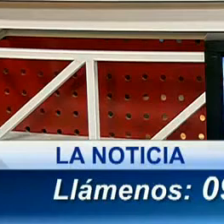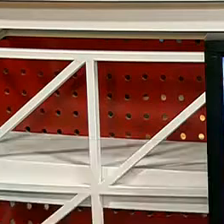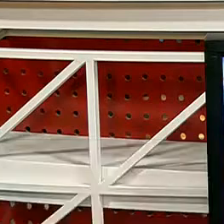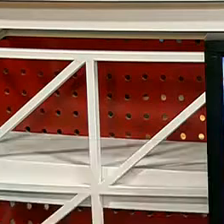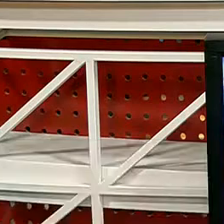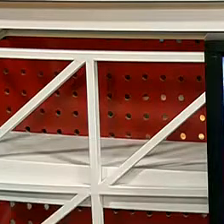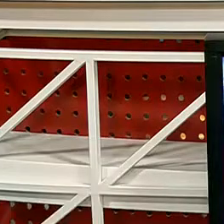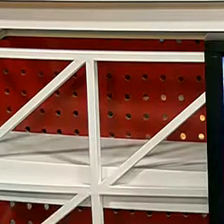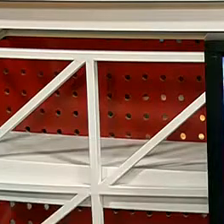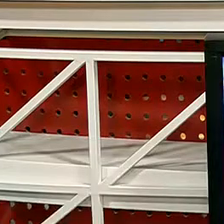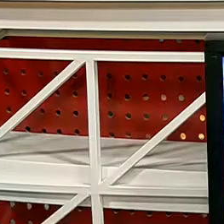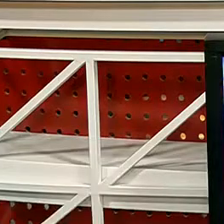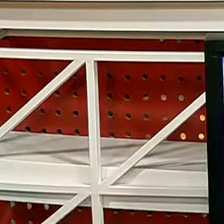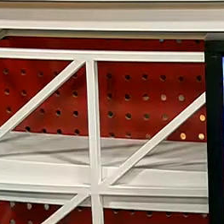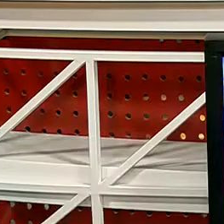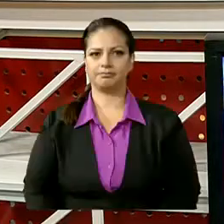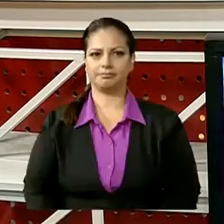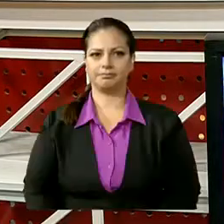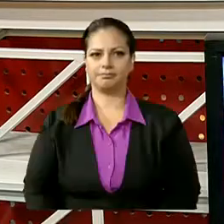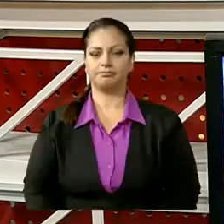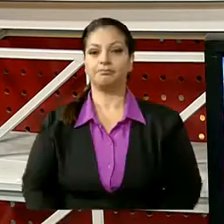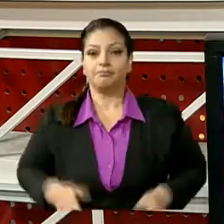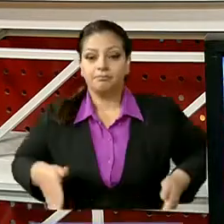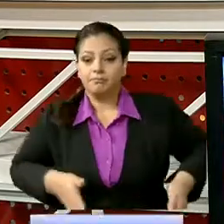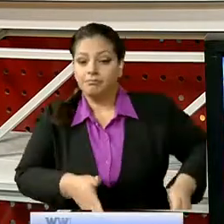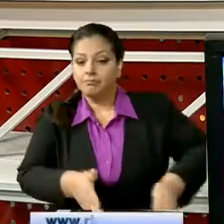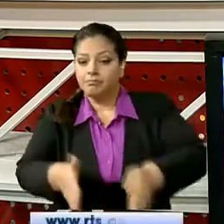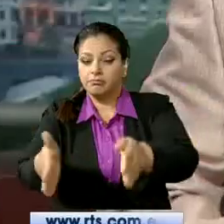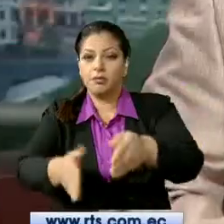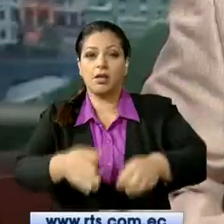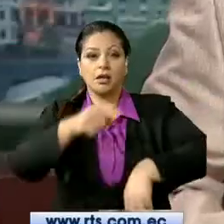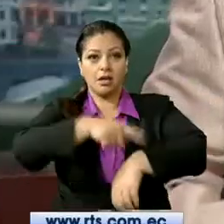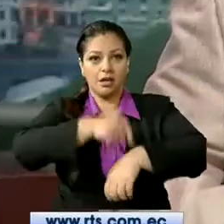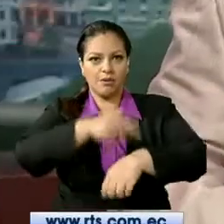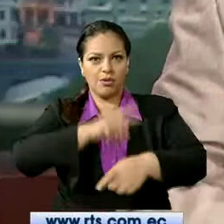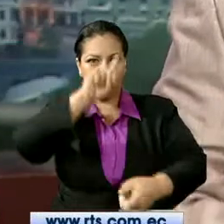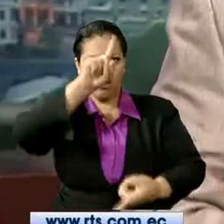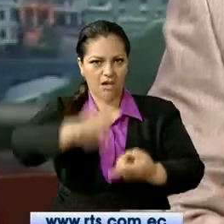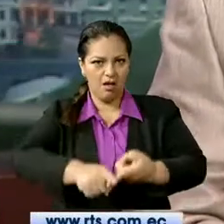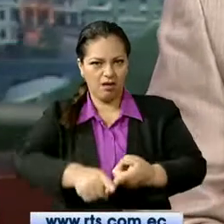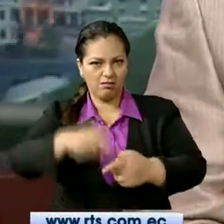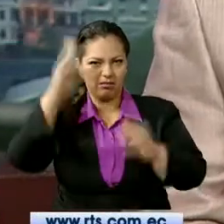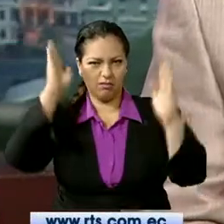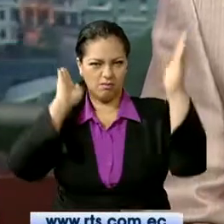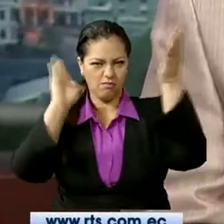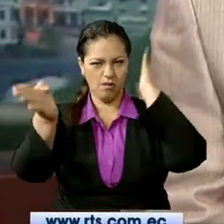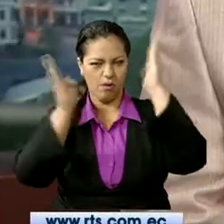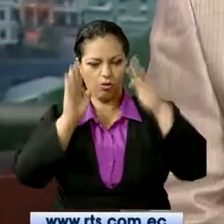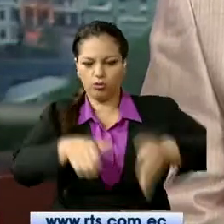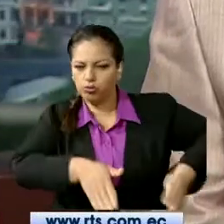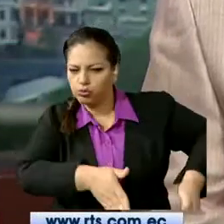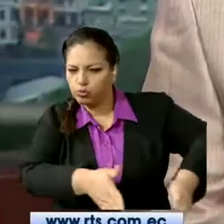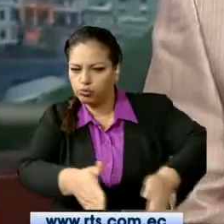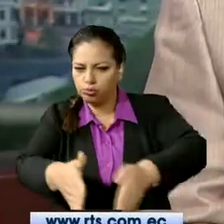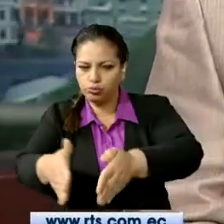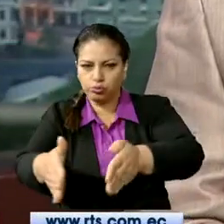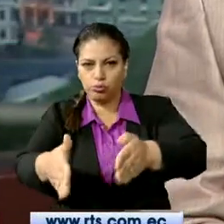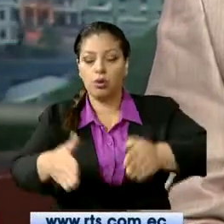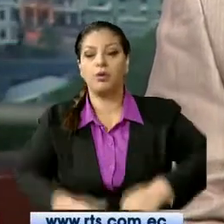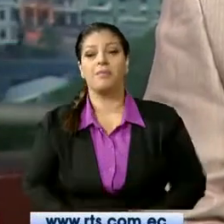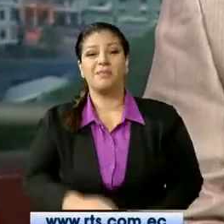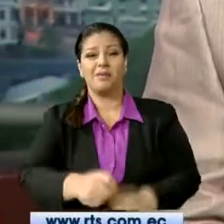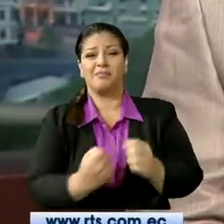En un tramo de la vía Quevedo-Babahoyo, los cadáveres de dos guardias de seguridad de una compañía privada fueron encontrados entre la maleza por un